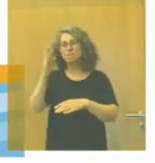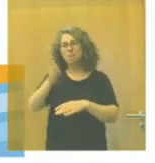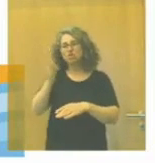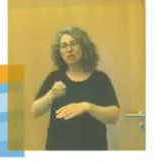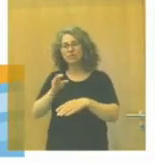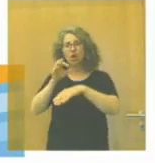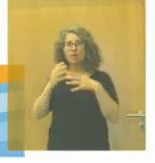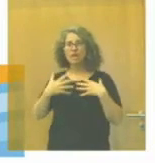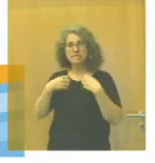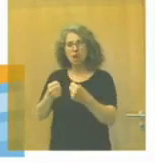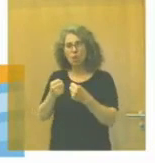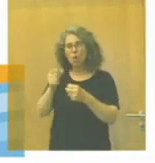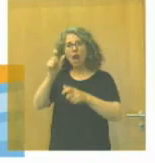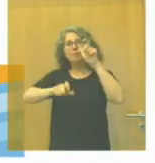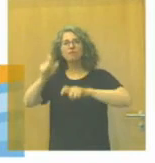este país.